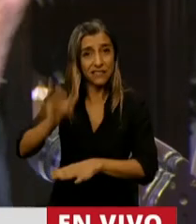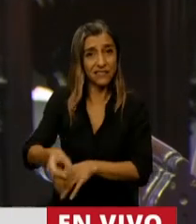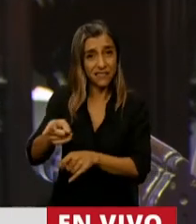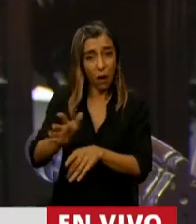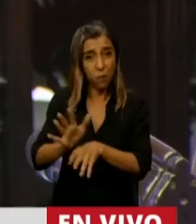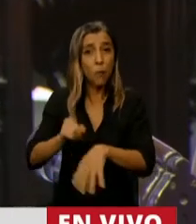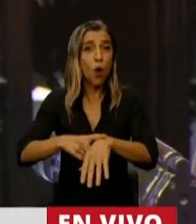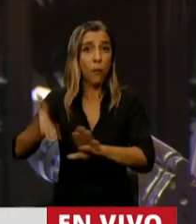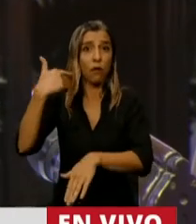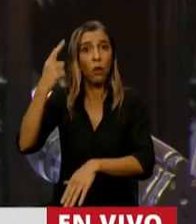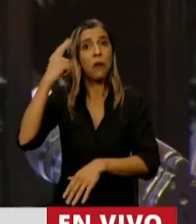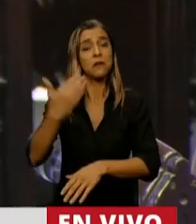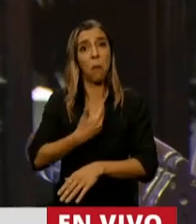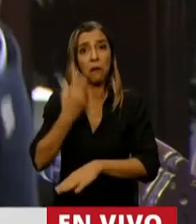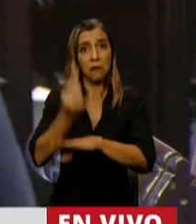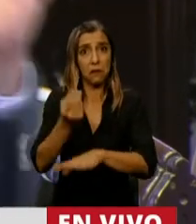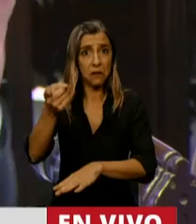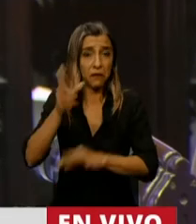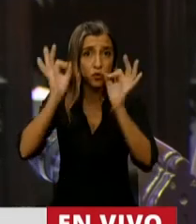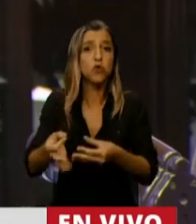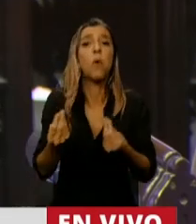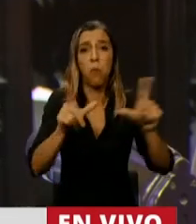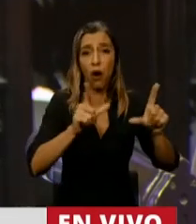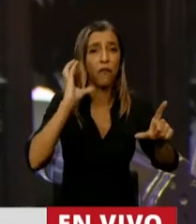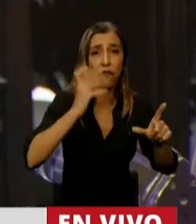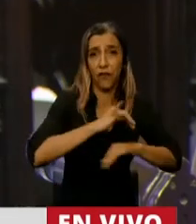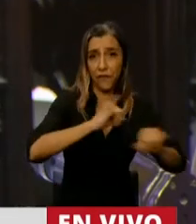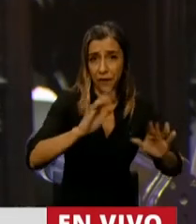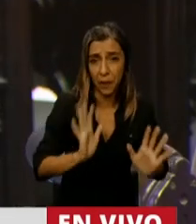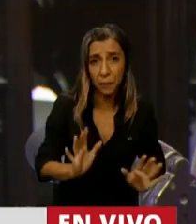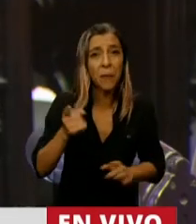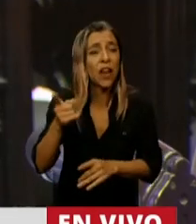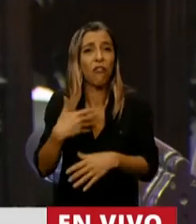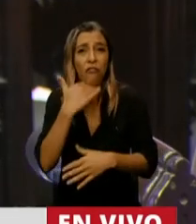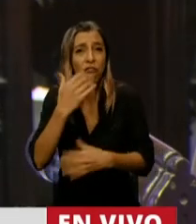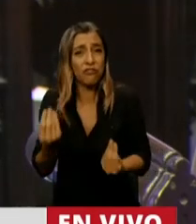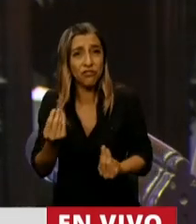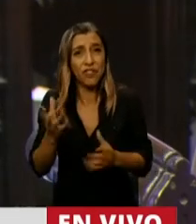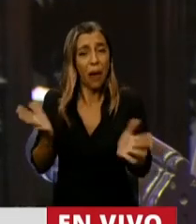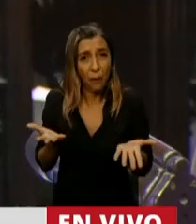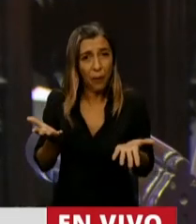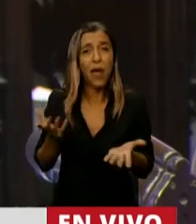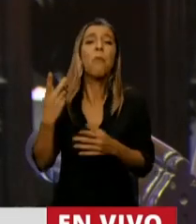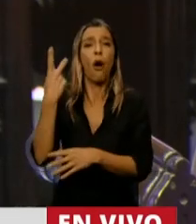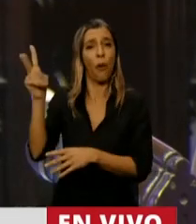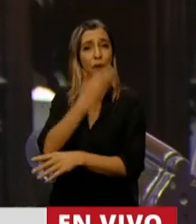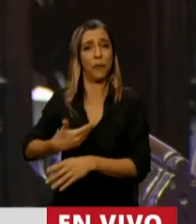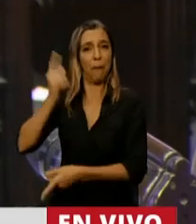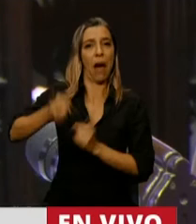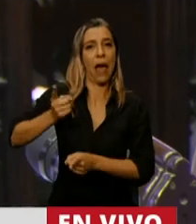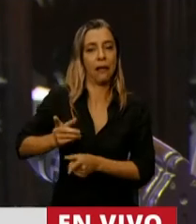en realidad es una denostación de su investidura presidencial por la propia vicepresidente.